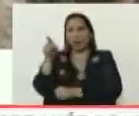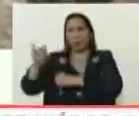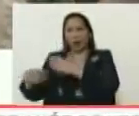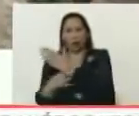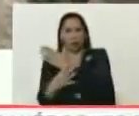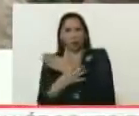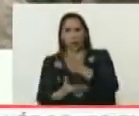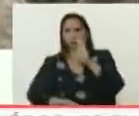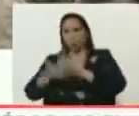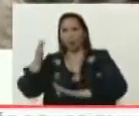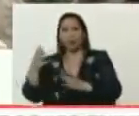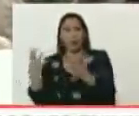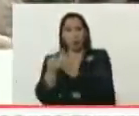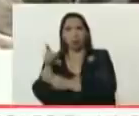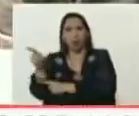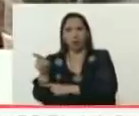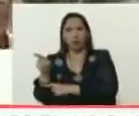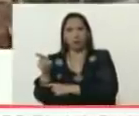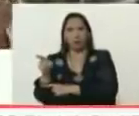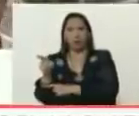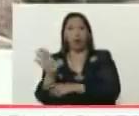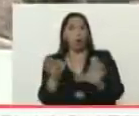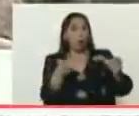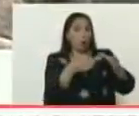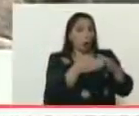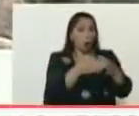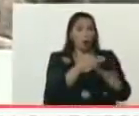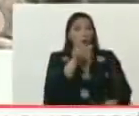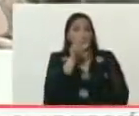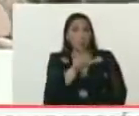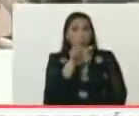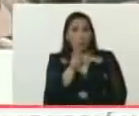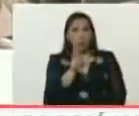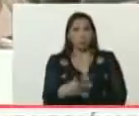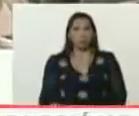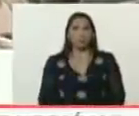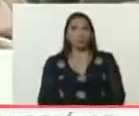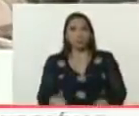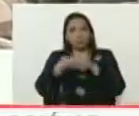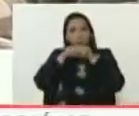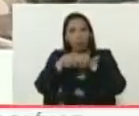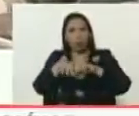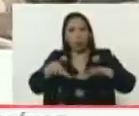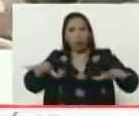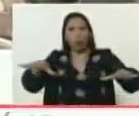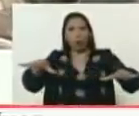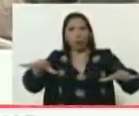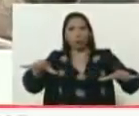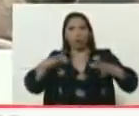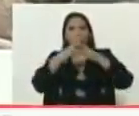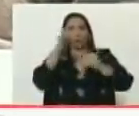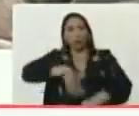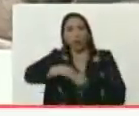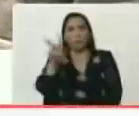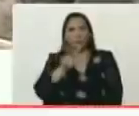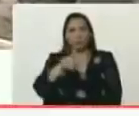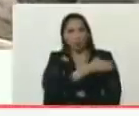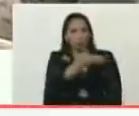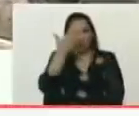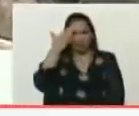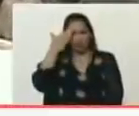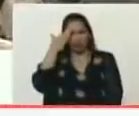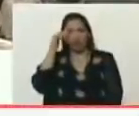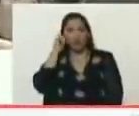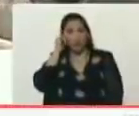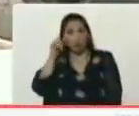Miren, el Partido Socialista Unido de Venezuela, desplegado en toda la patria, ustedes lo saben.